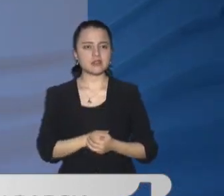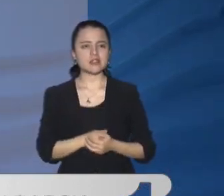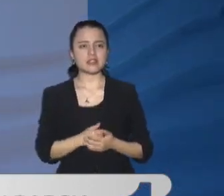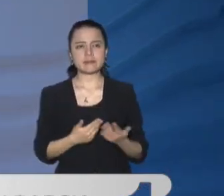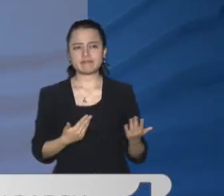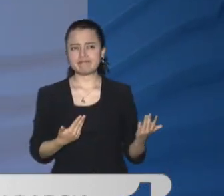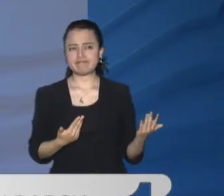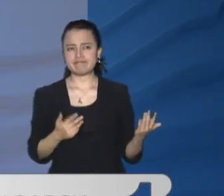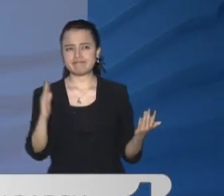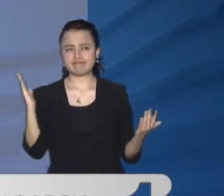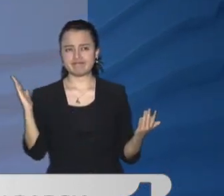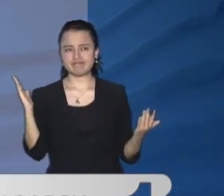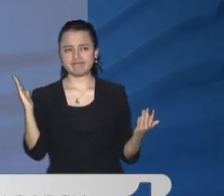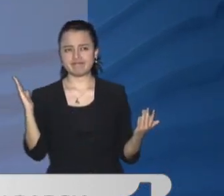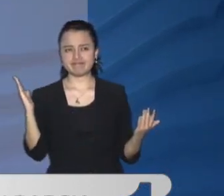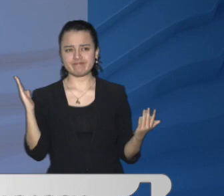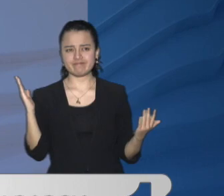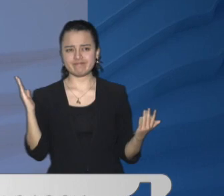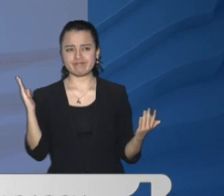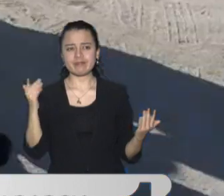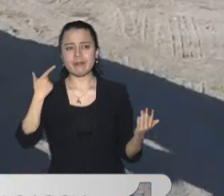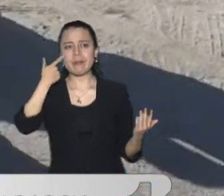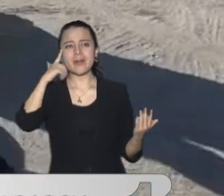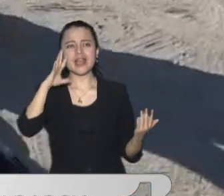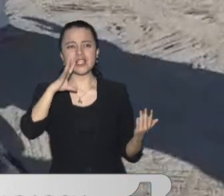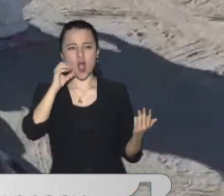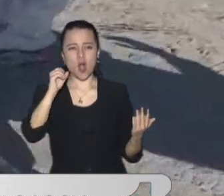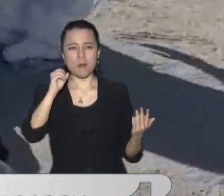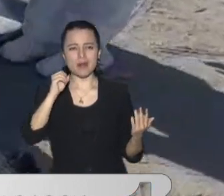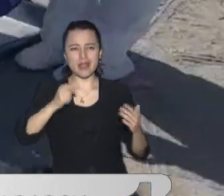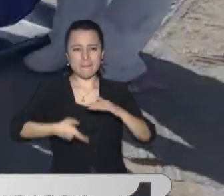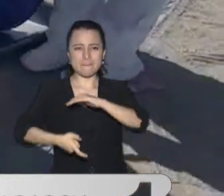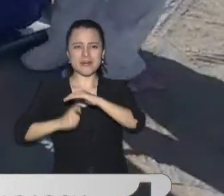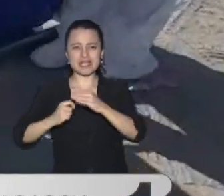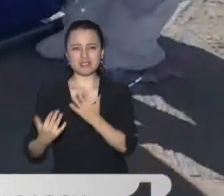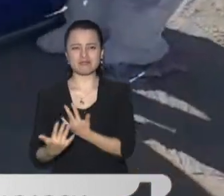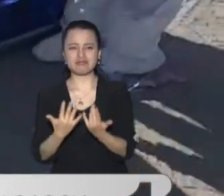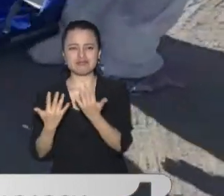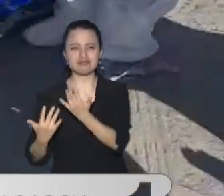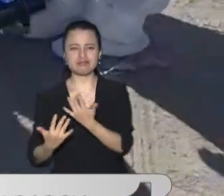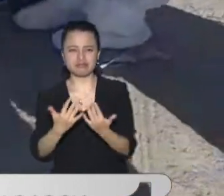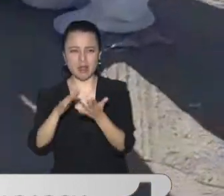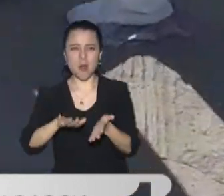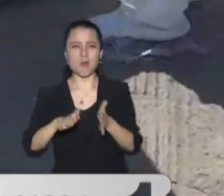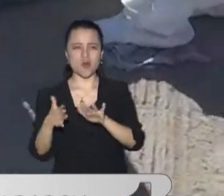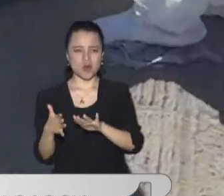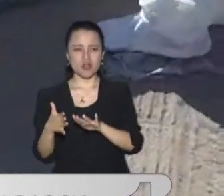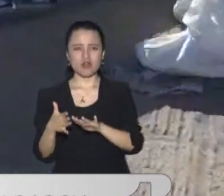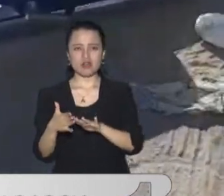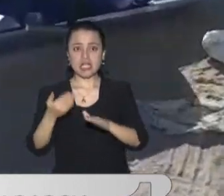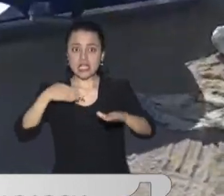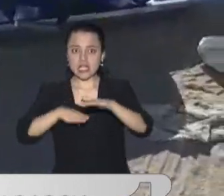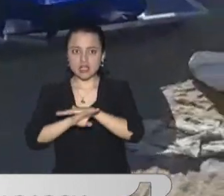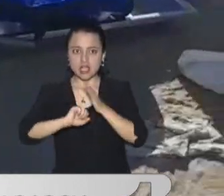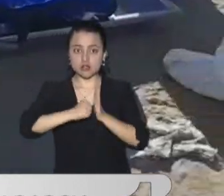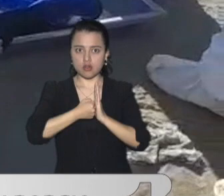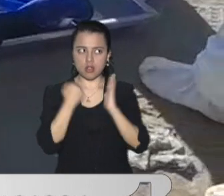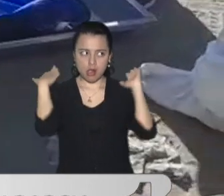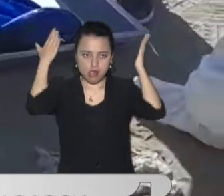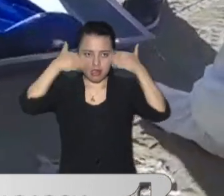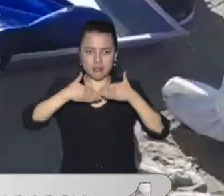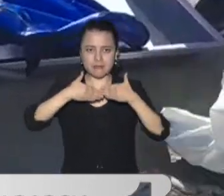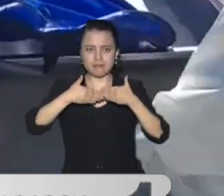a la víctima y ocultó su cuerpo durante 3 días. Ahora, su familia que reside en Bogotá pide ayuda para que el cuerpo de Naomi